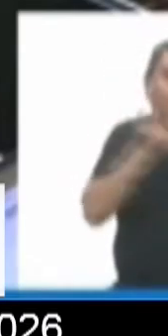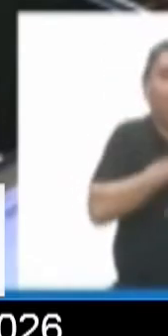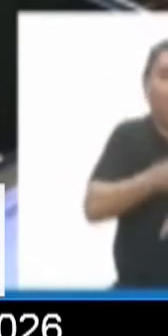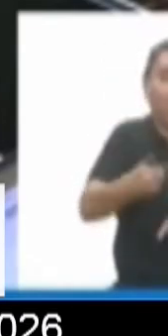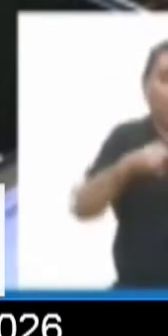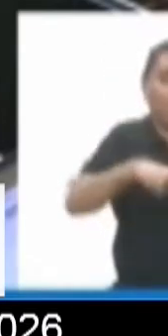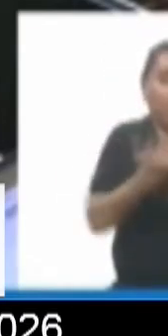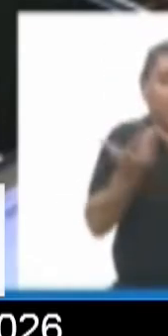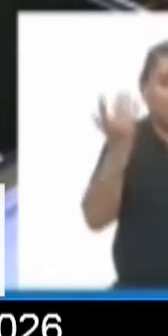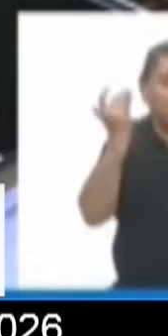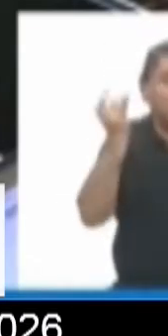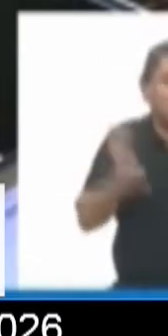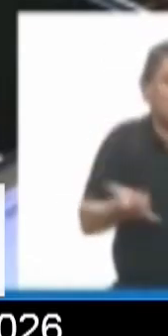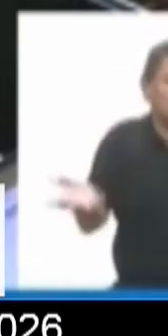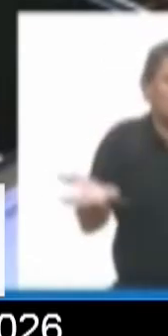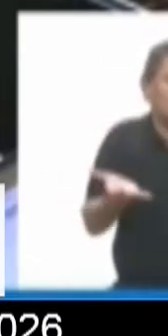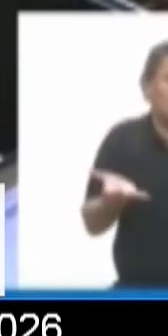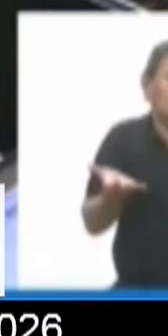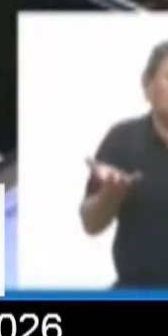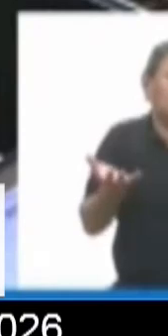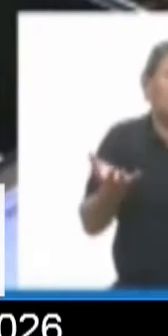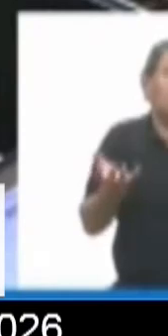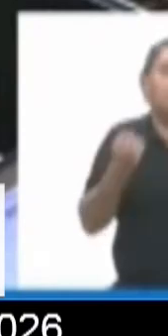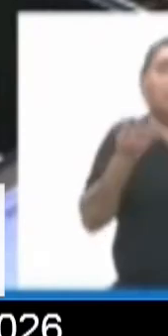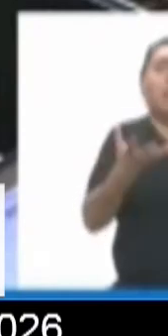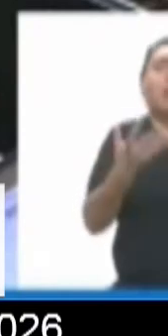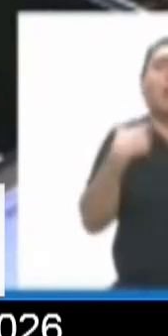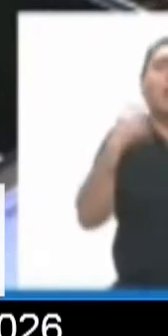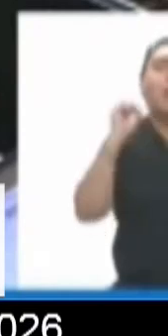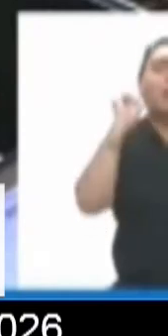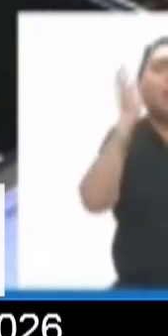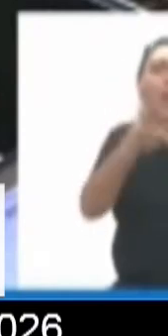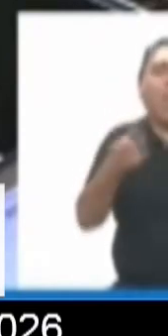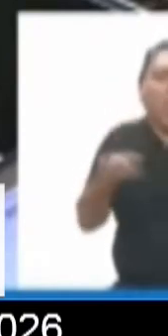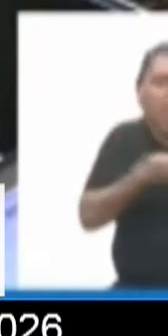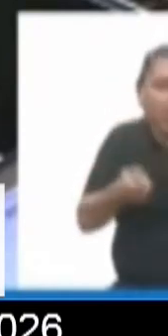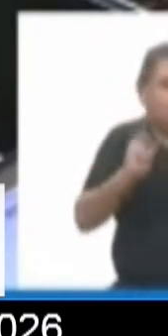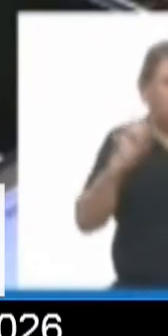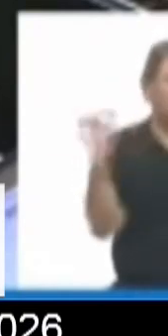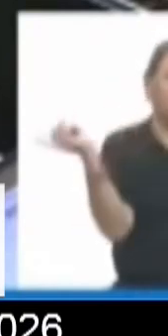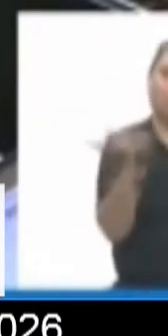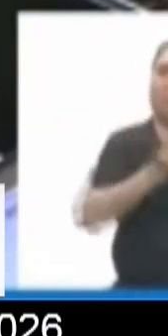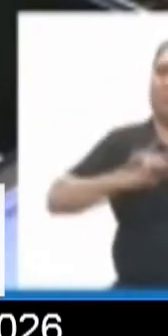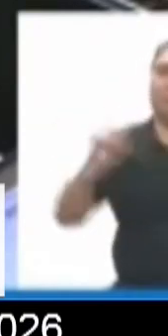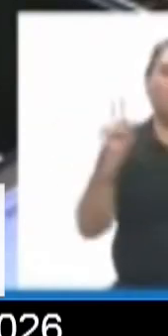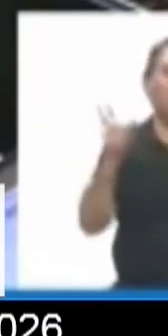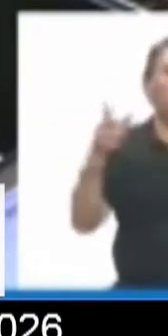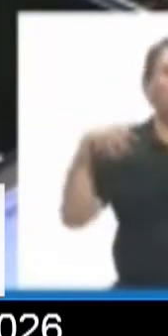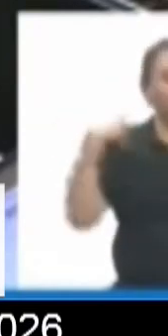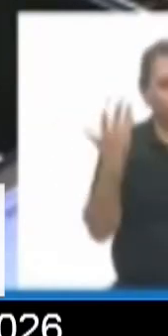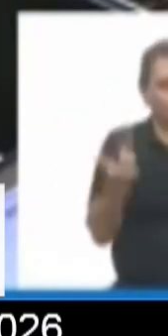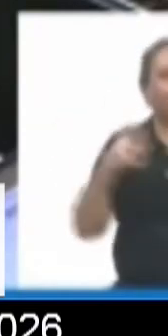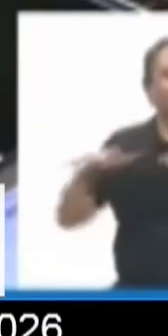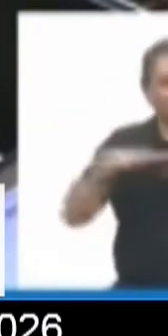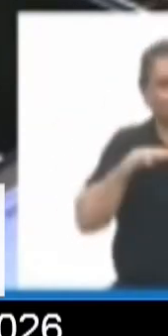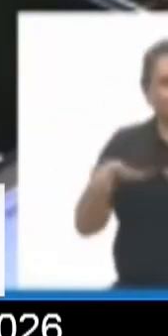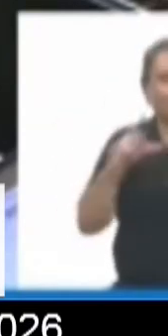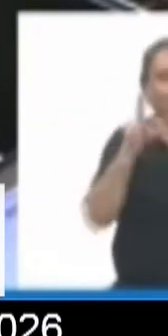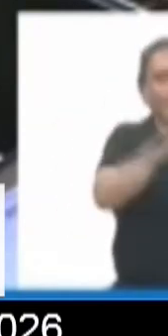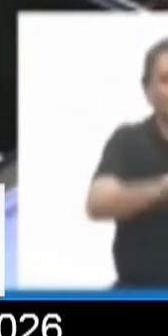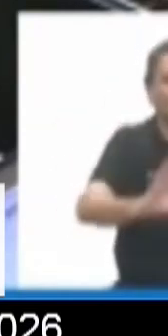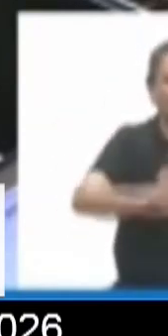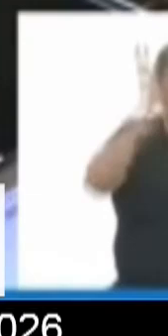el fin de fomentar las inversiones. Está orientado a sectores considerados estratégicos,